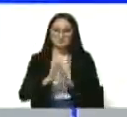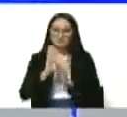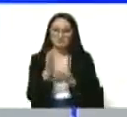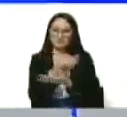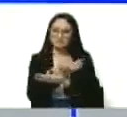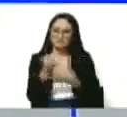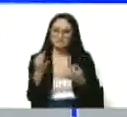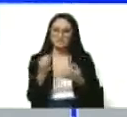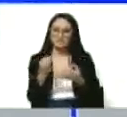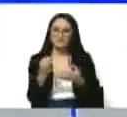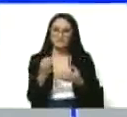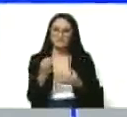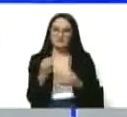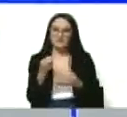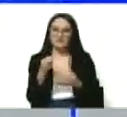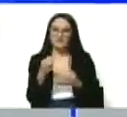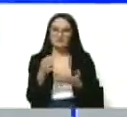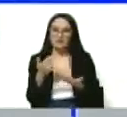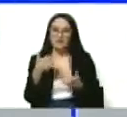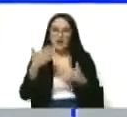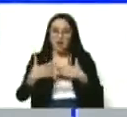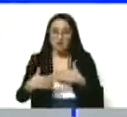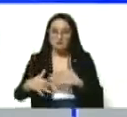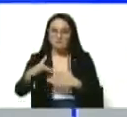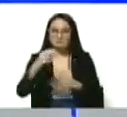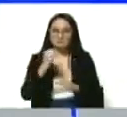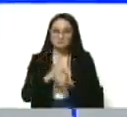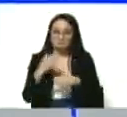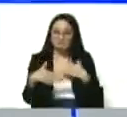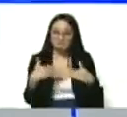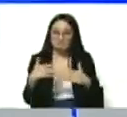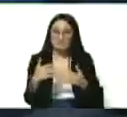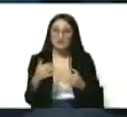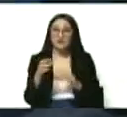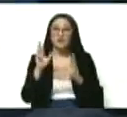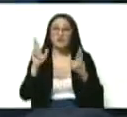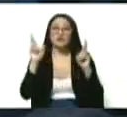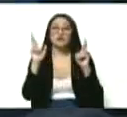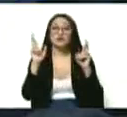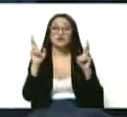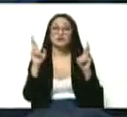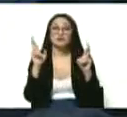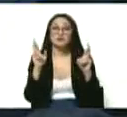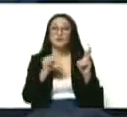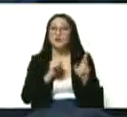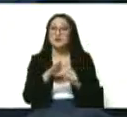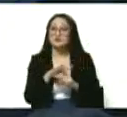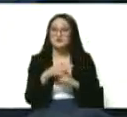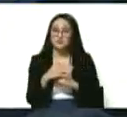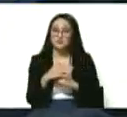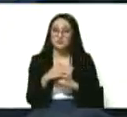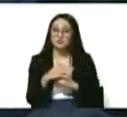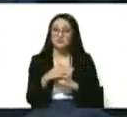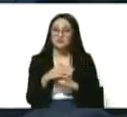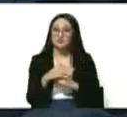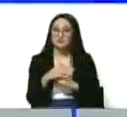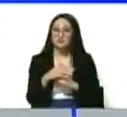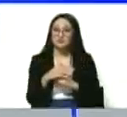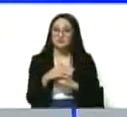éxito los grandes desafíos que tenemos por delante y presagiamos que ante cualquier situación y en